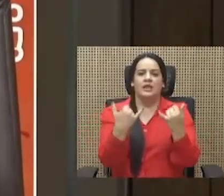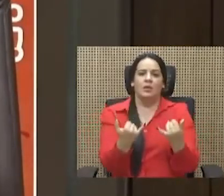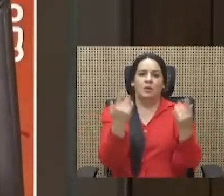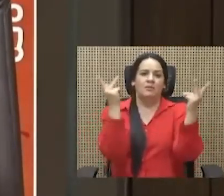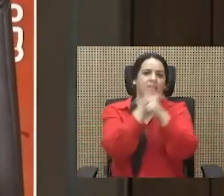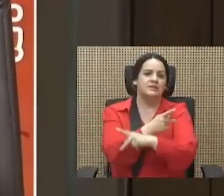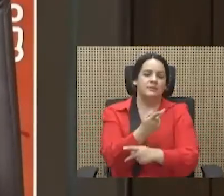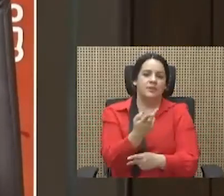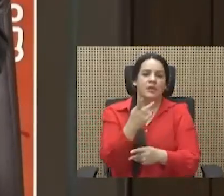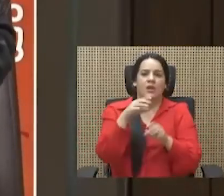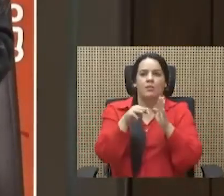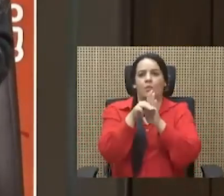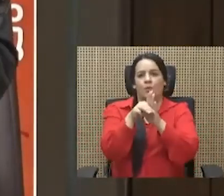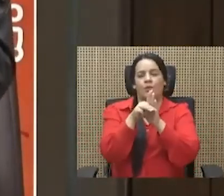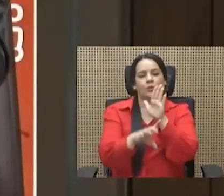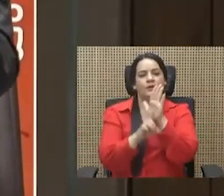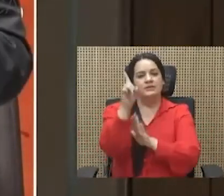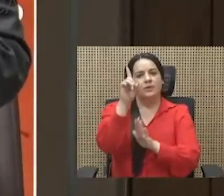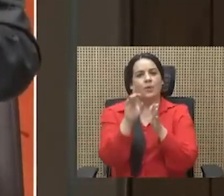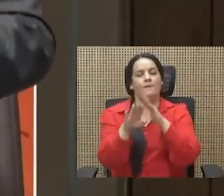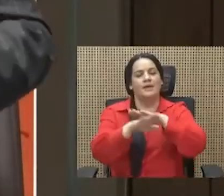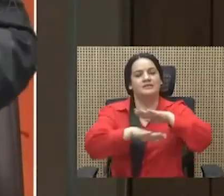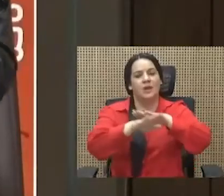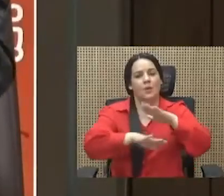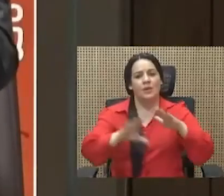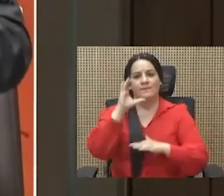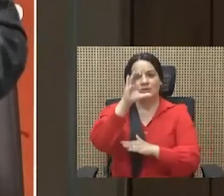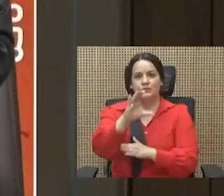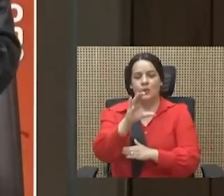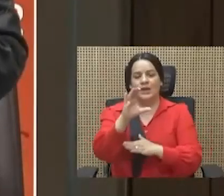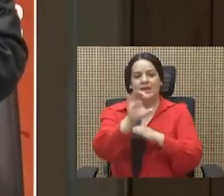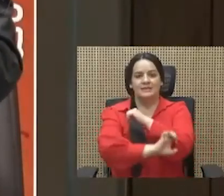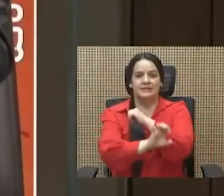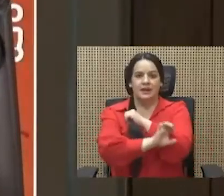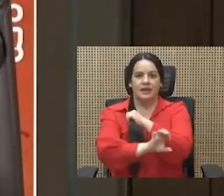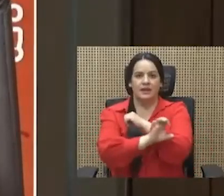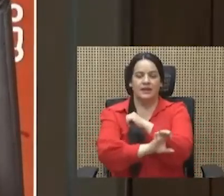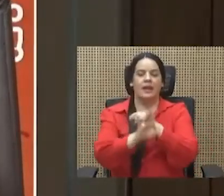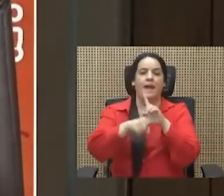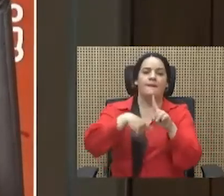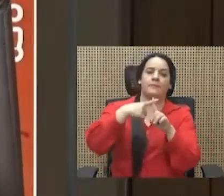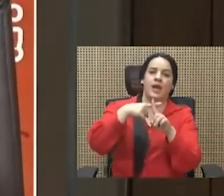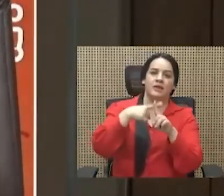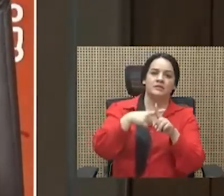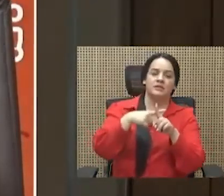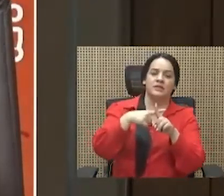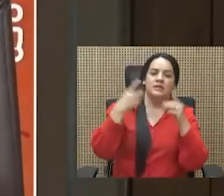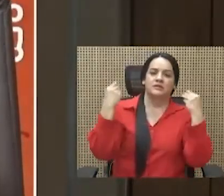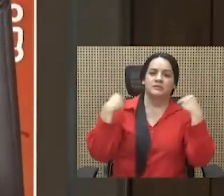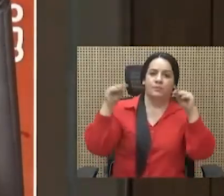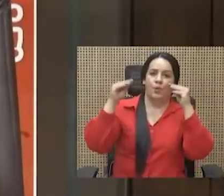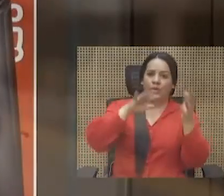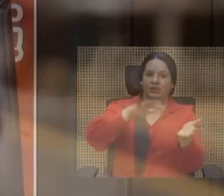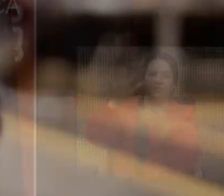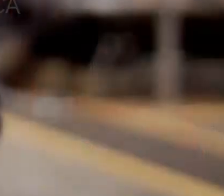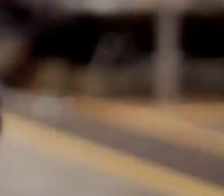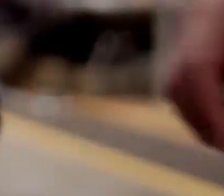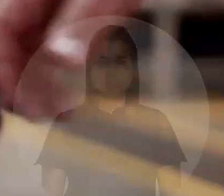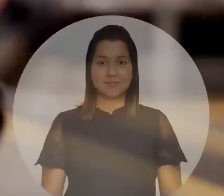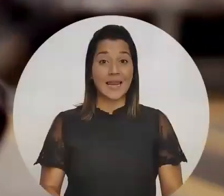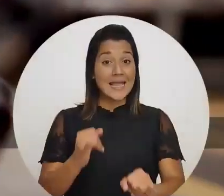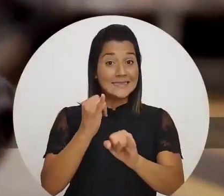desarrollo basado en la inversión extranjera y las exportaciones. Y aquí me quedo porque se me acaba el tiempo. Muchas